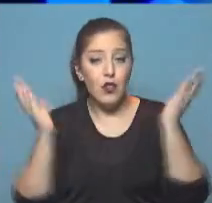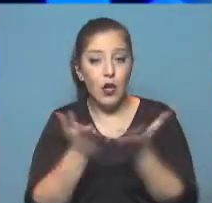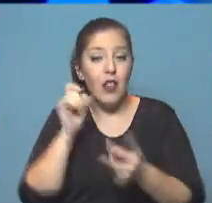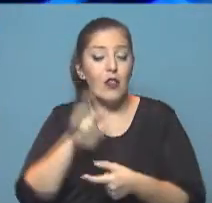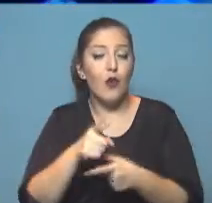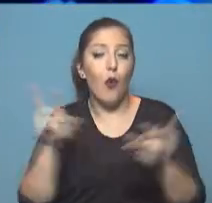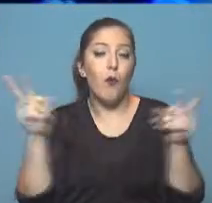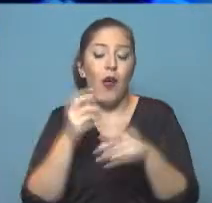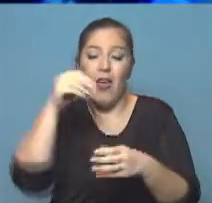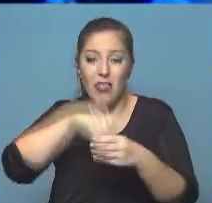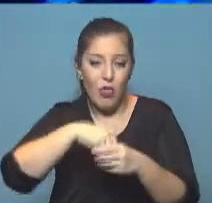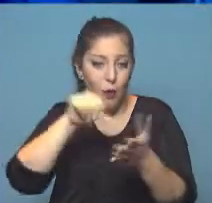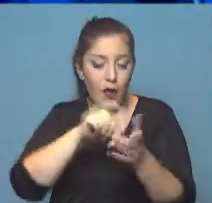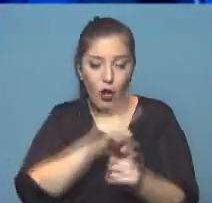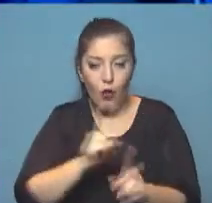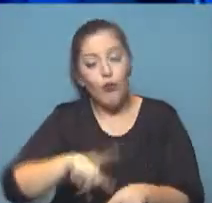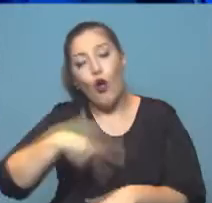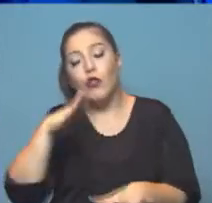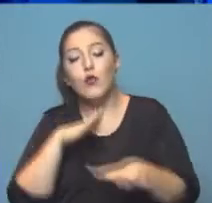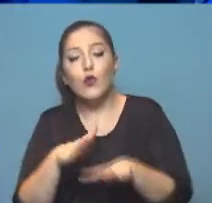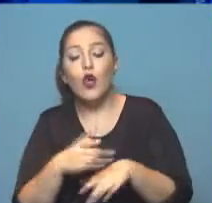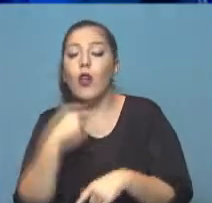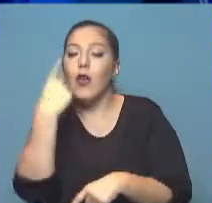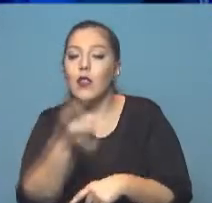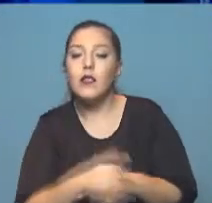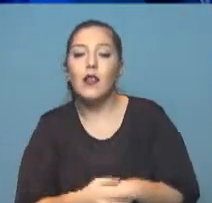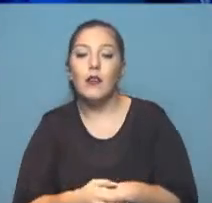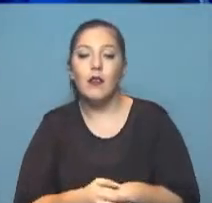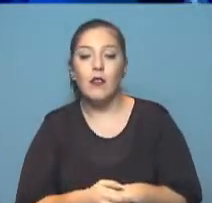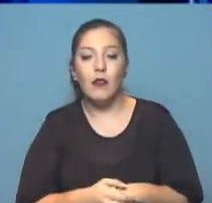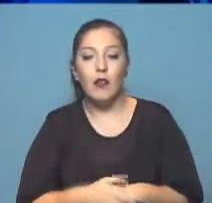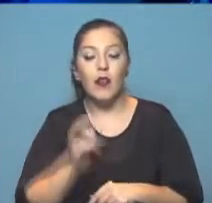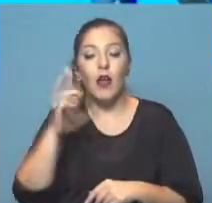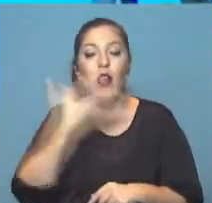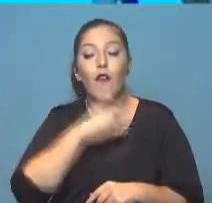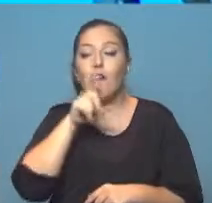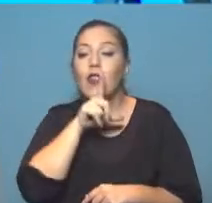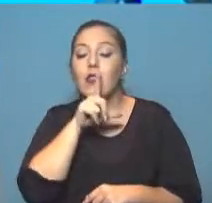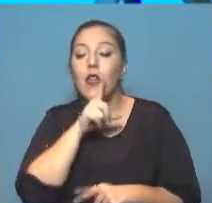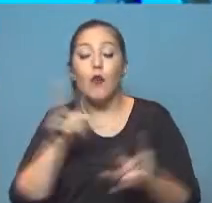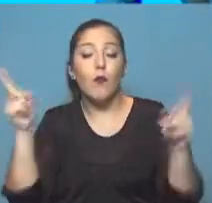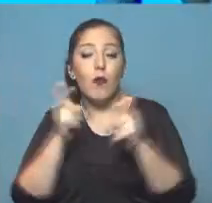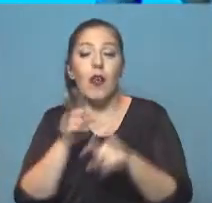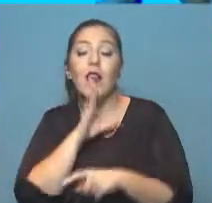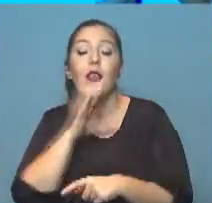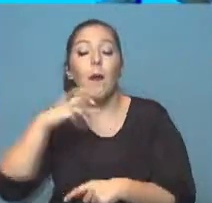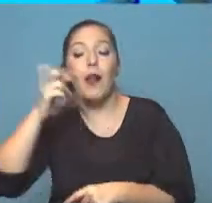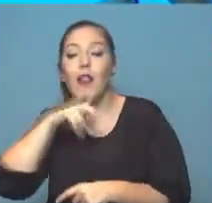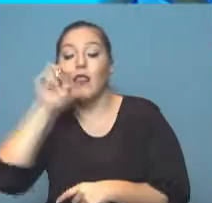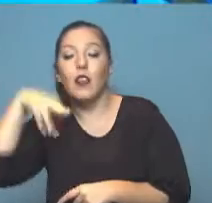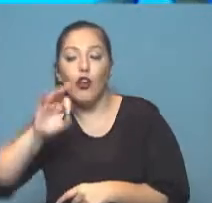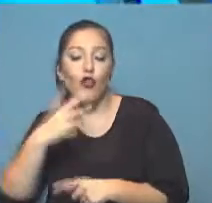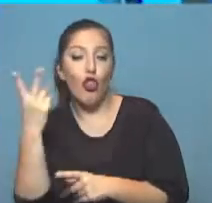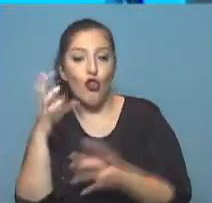un conflicto interno. El otro caso que se menciona, Rabin Arafat, es un conflicto israelí-palestino, son dos